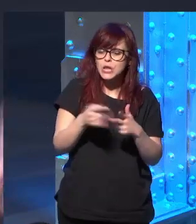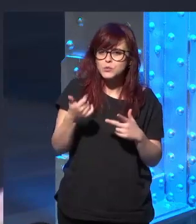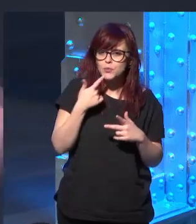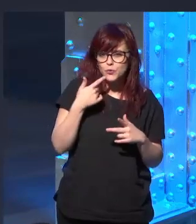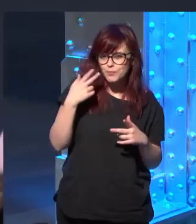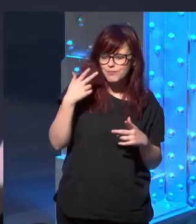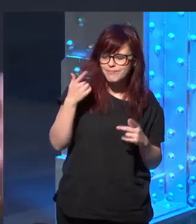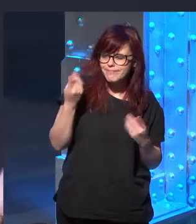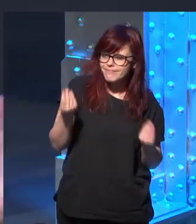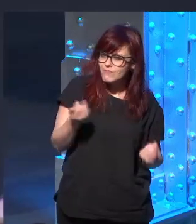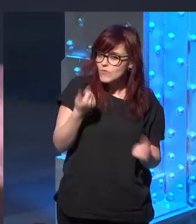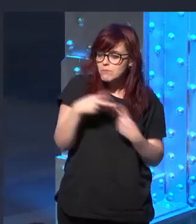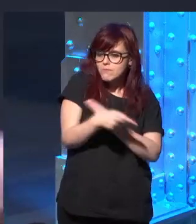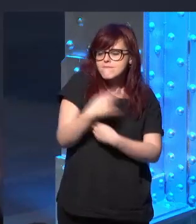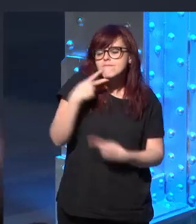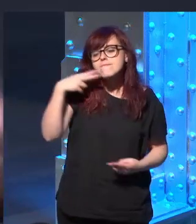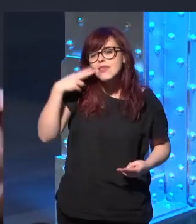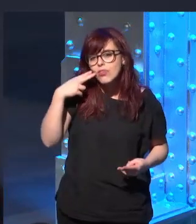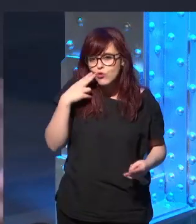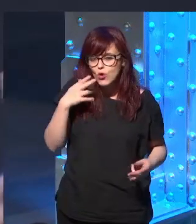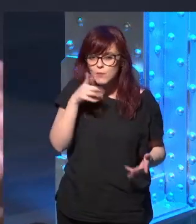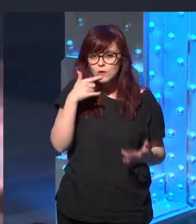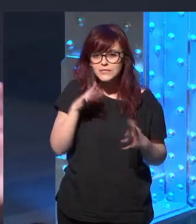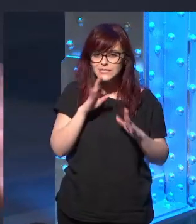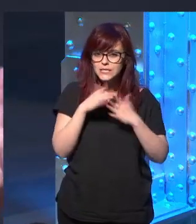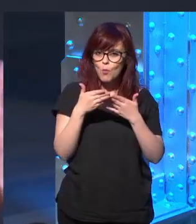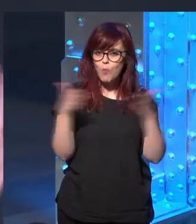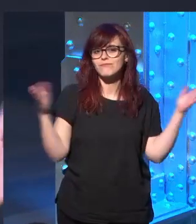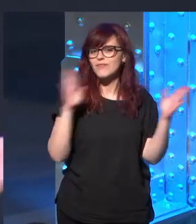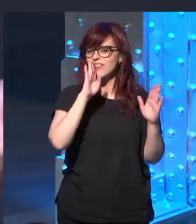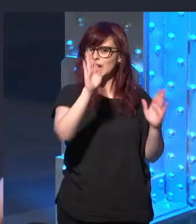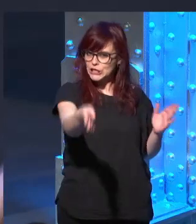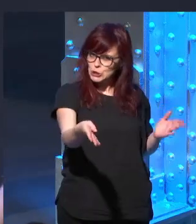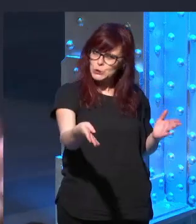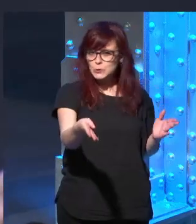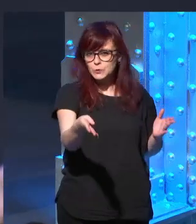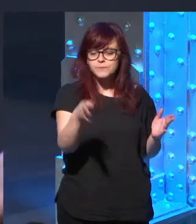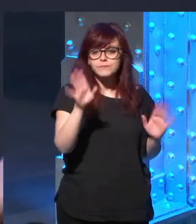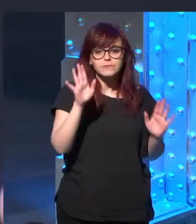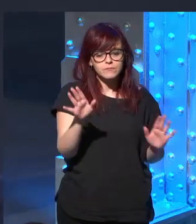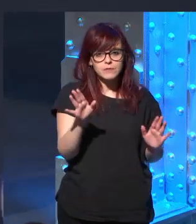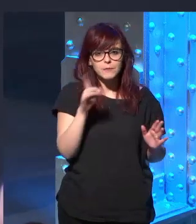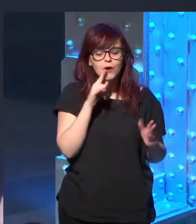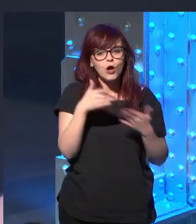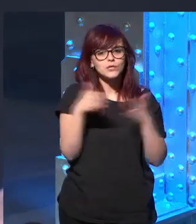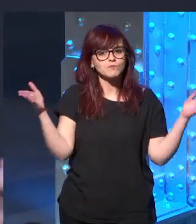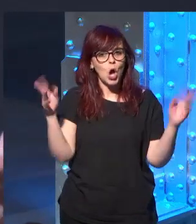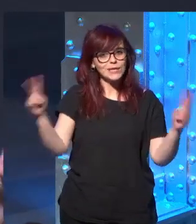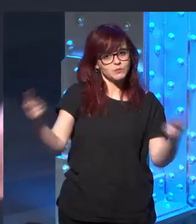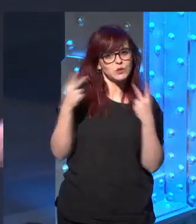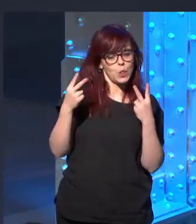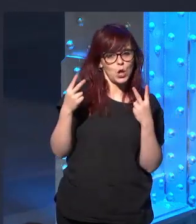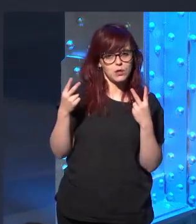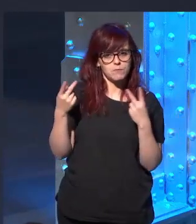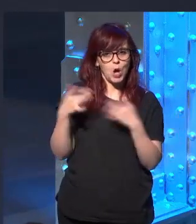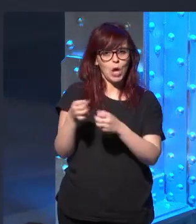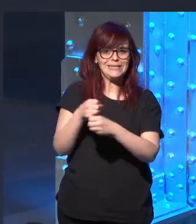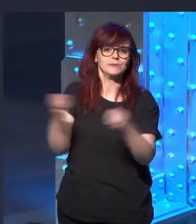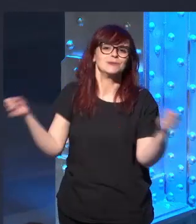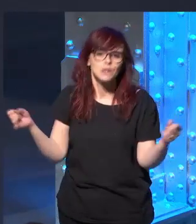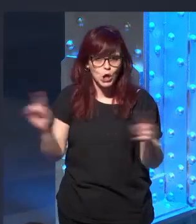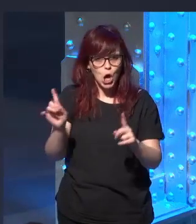poco de miedo esta exhibición tan directa, ¿no? Pero sí que, bueno, exhibición no, exposición. Pero